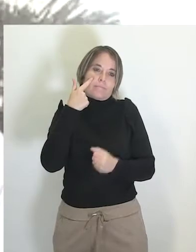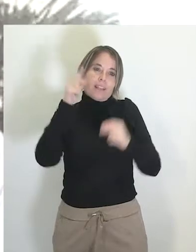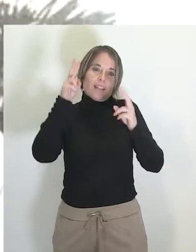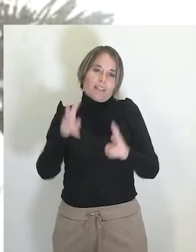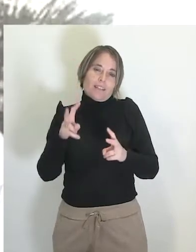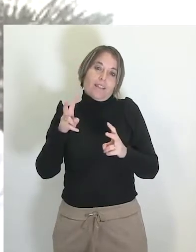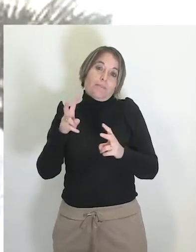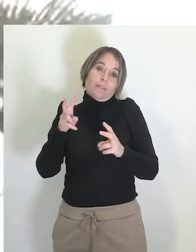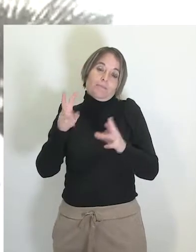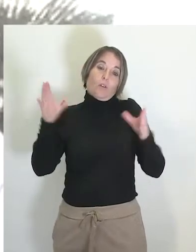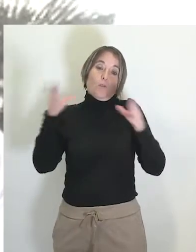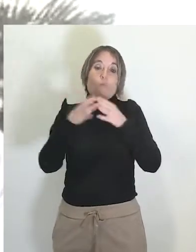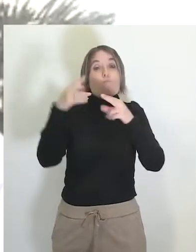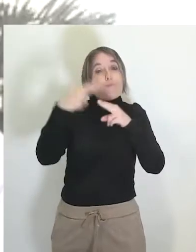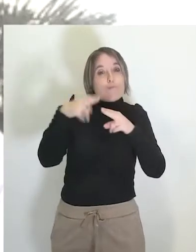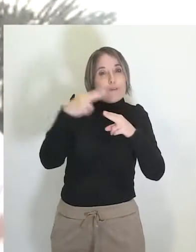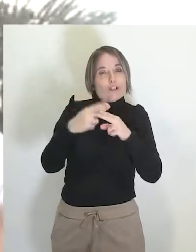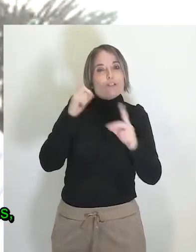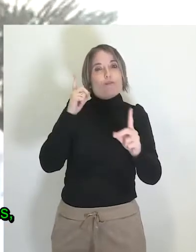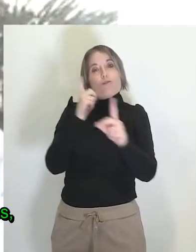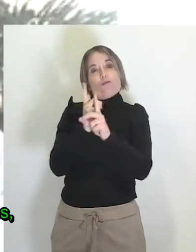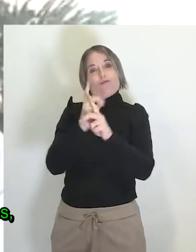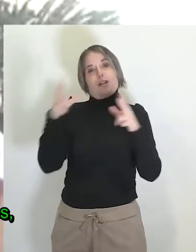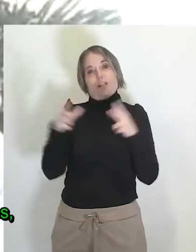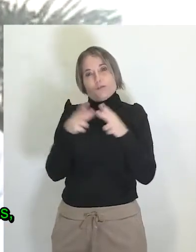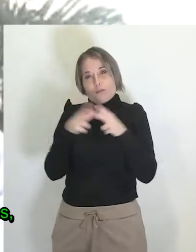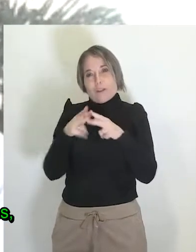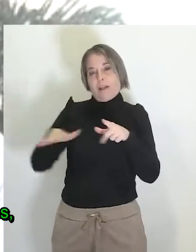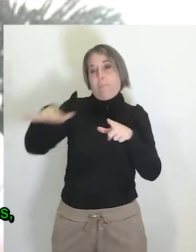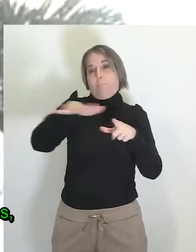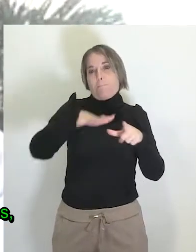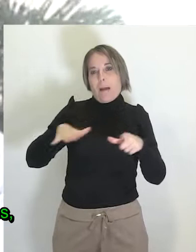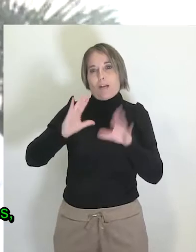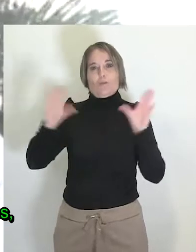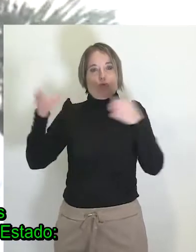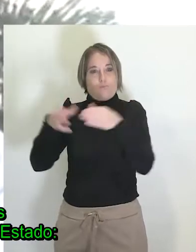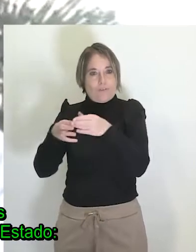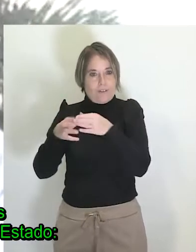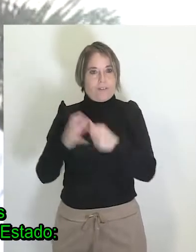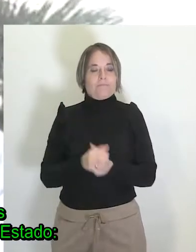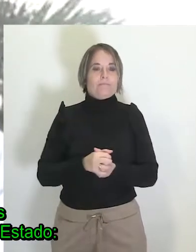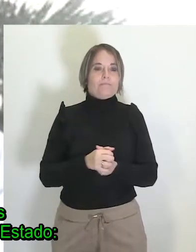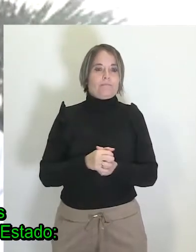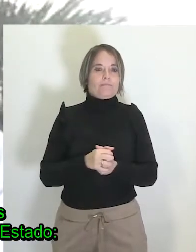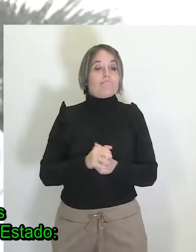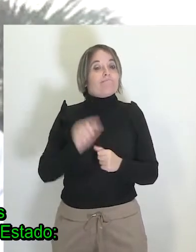del Frente Sandinista o del poder político en la sociedad, en los barrios, en las comunidades, y